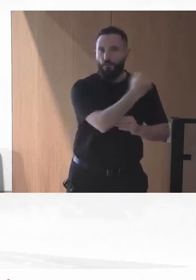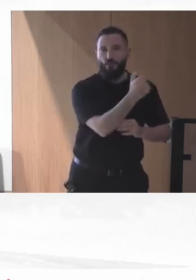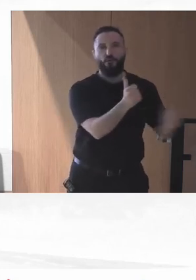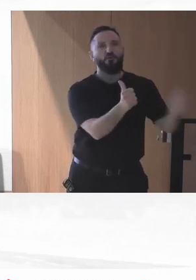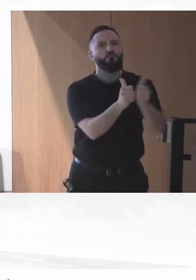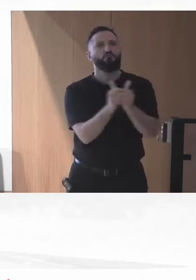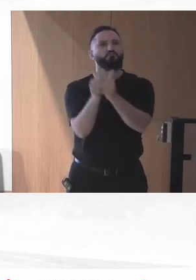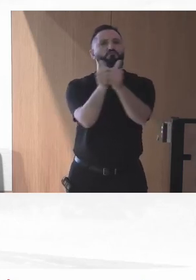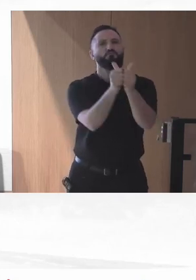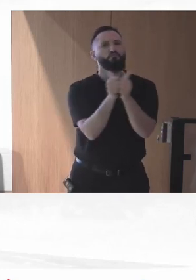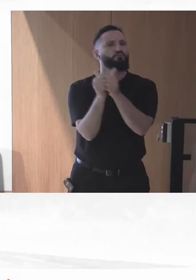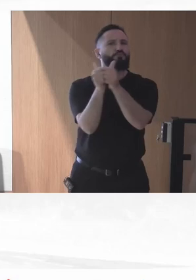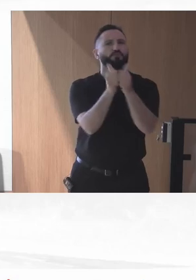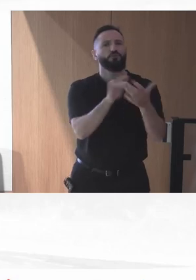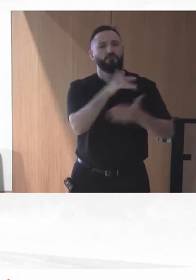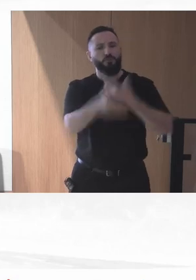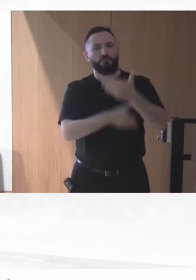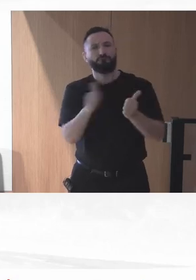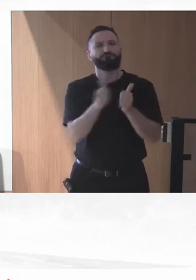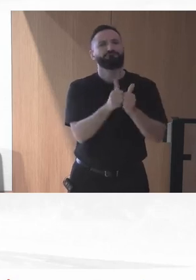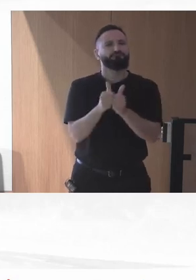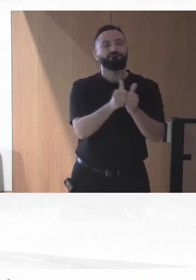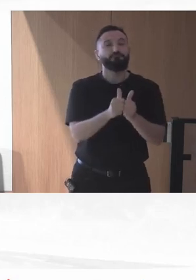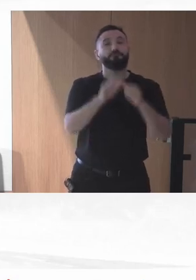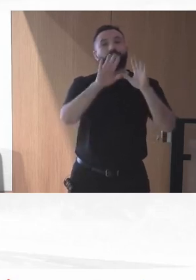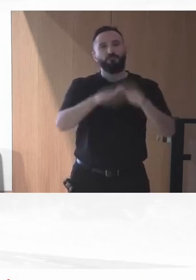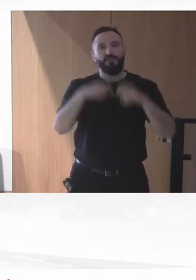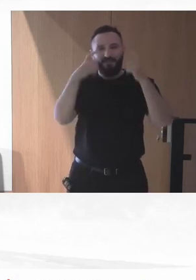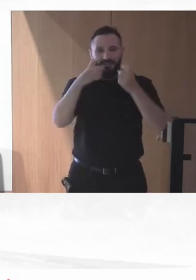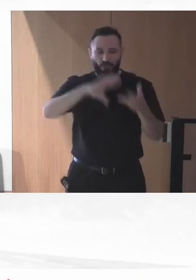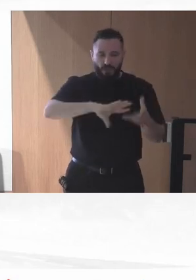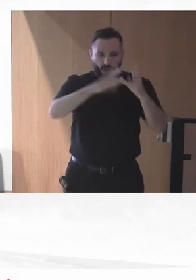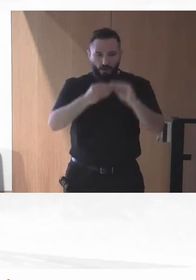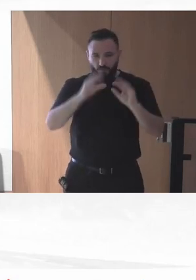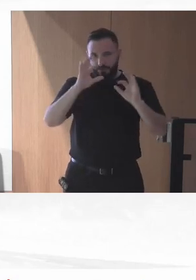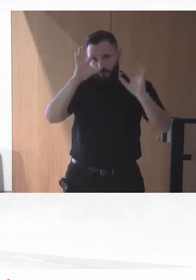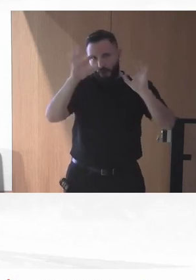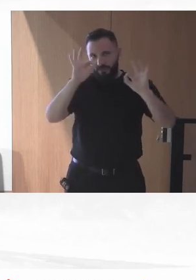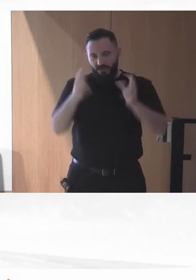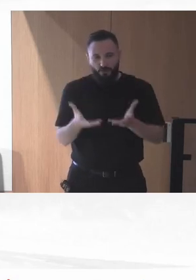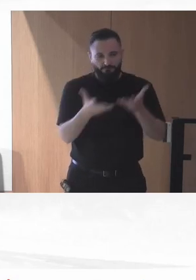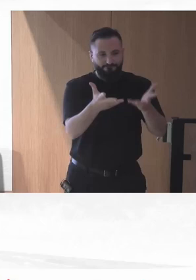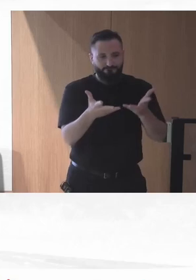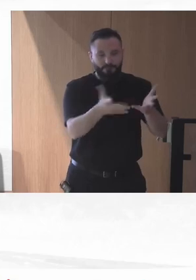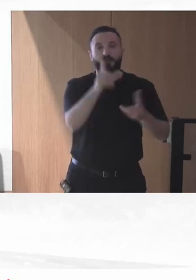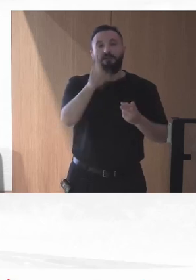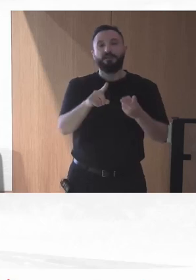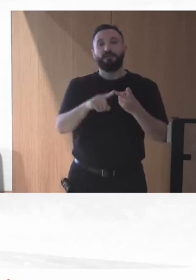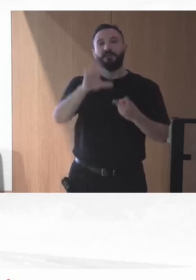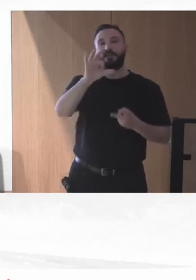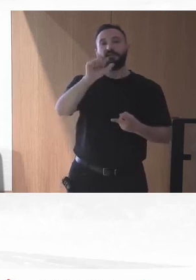acompañaron en esos procesos y fueron intentando introducir los ajustes necesarios. También vamos a saludar a